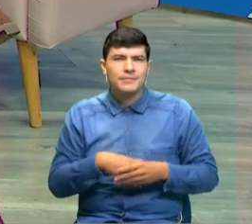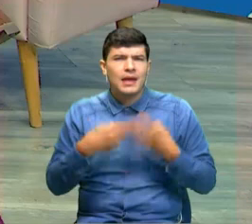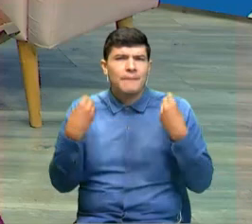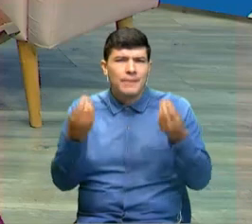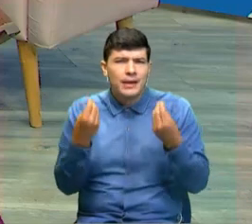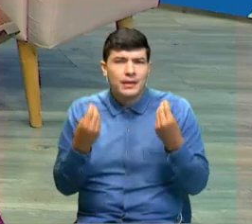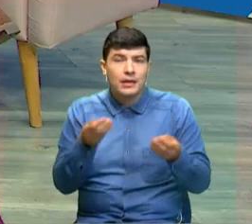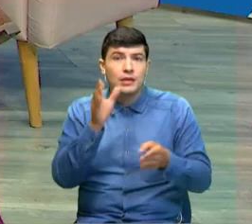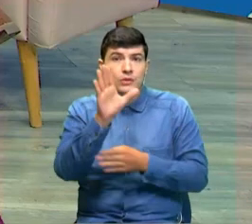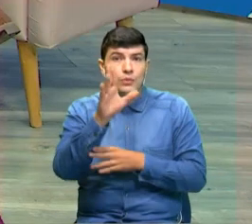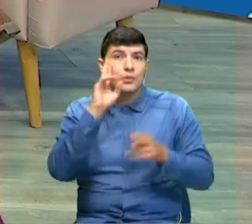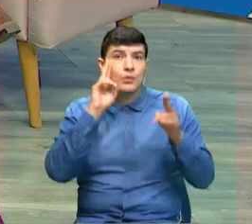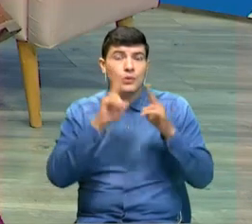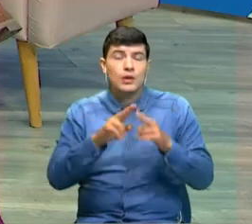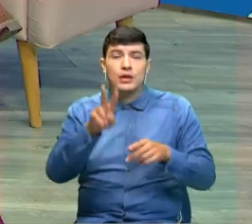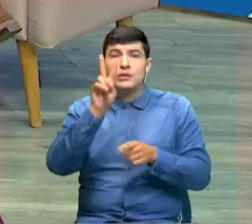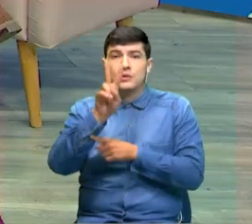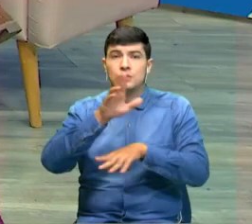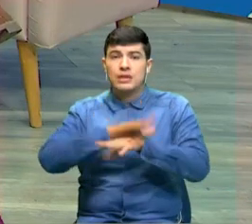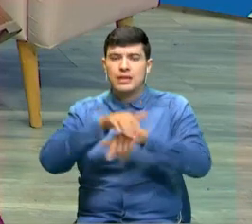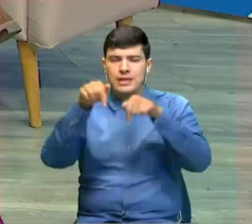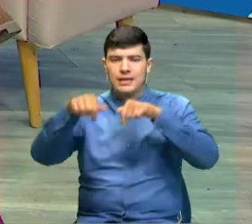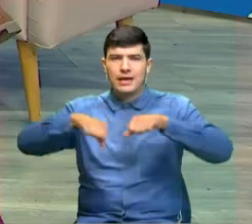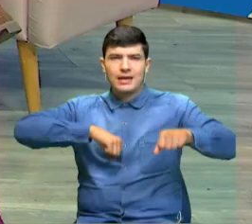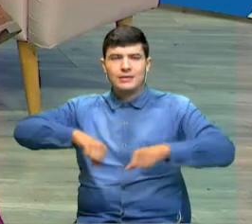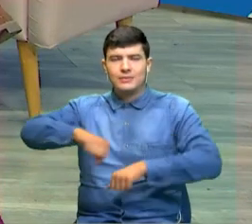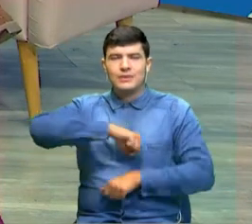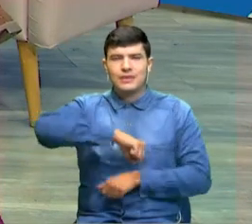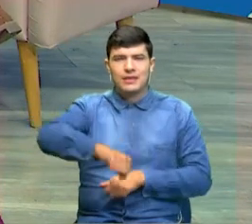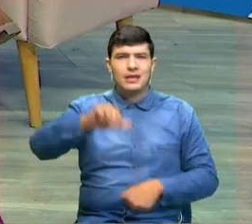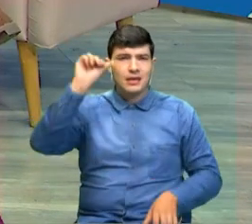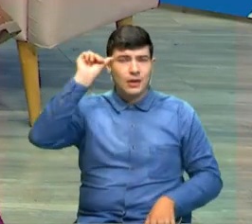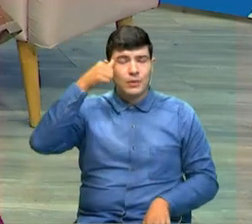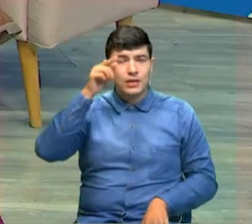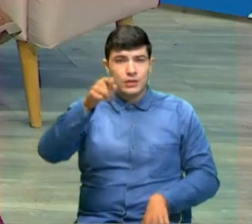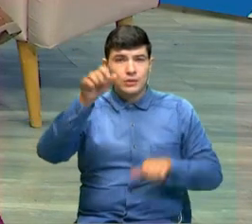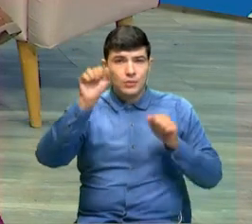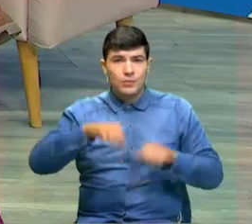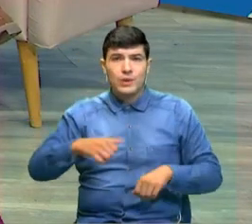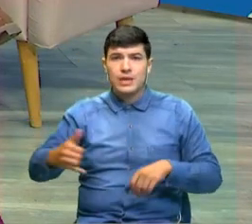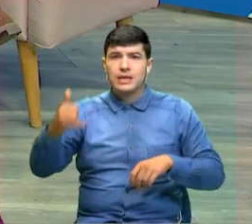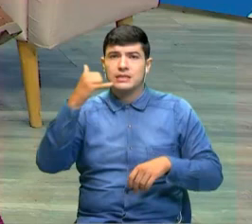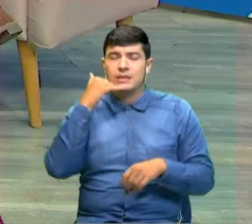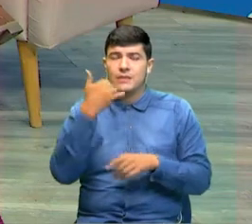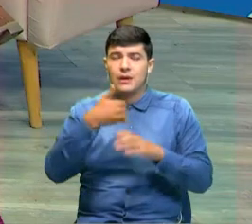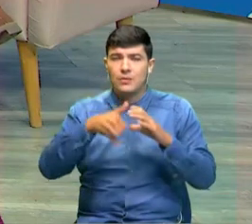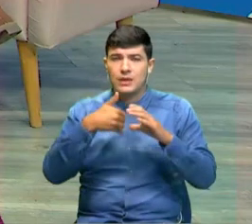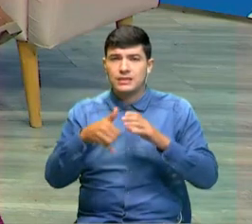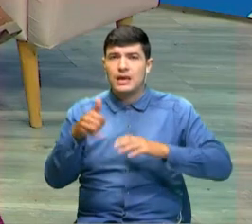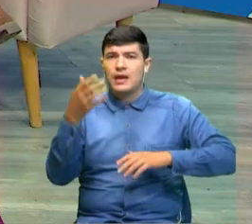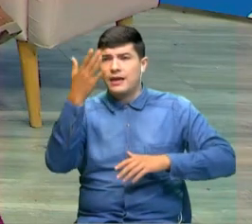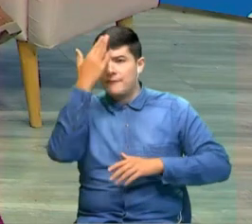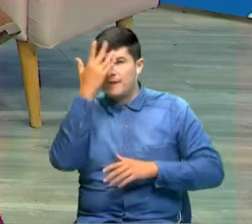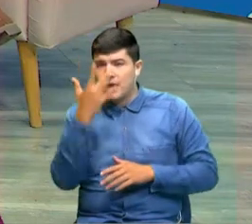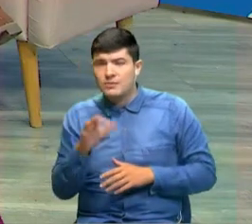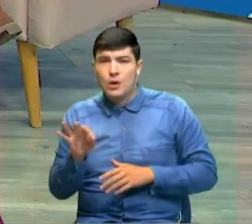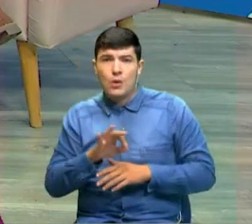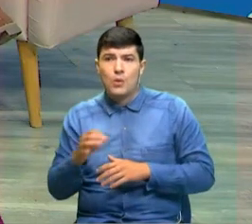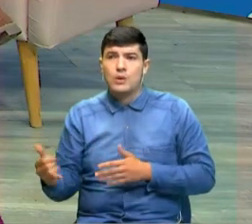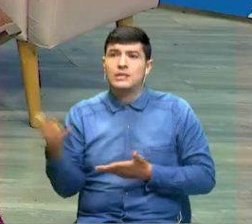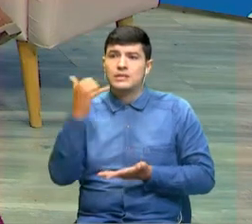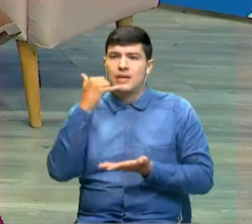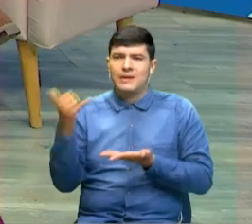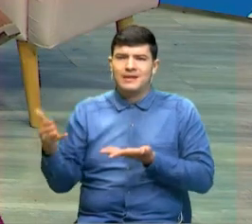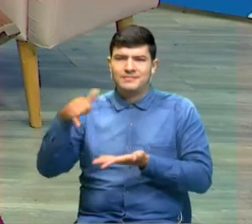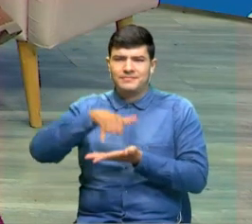usted se conecte, 2 de la tarde en Actúe en Derecho. Recuerde que usted nos puede contactar a través de WhatsApp, a través de Facebook y llamándonos